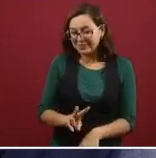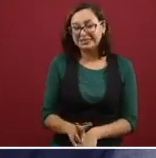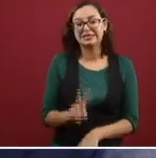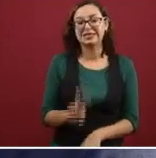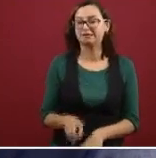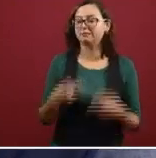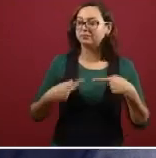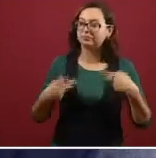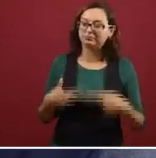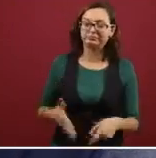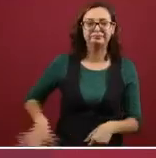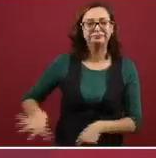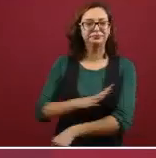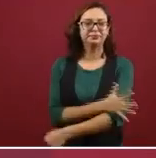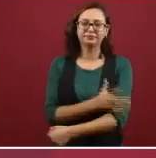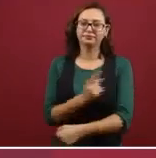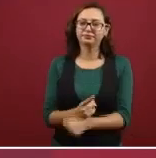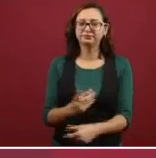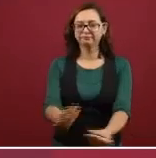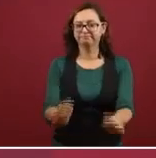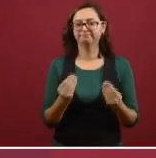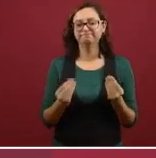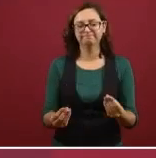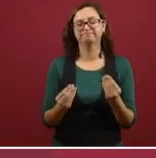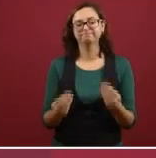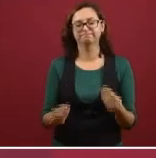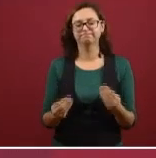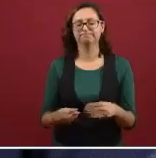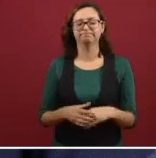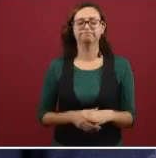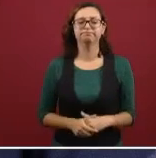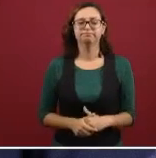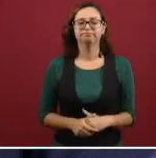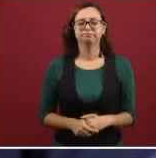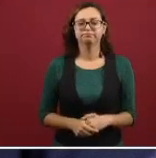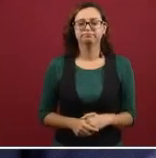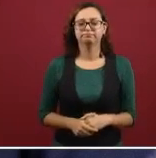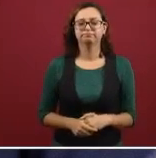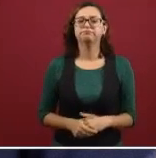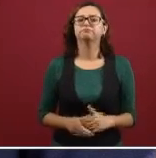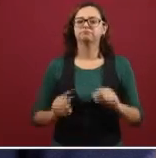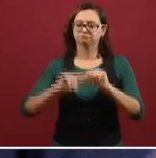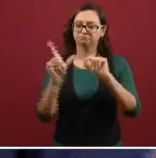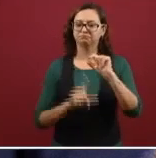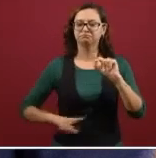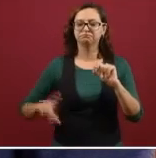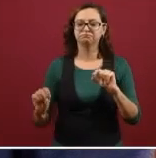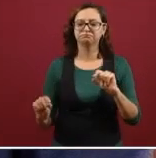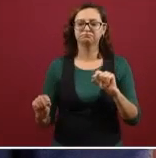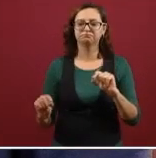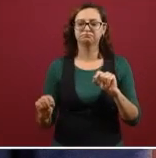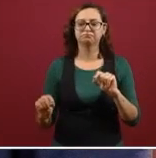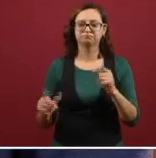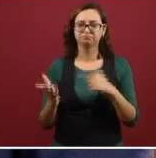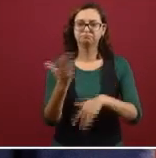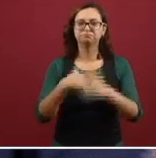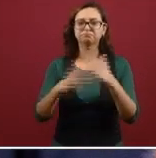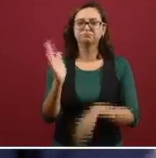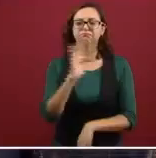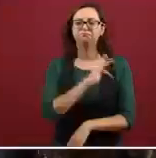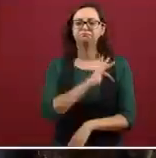mucha honestidad en nuestro pueblo para sacar adelante al